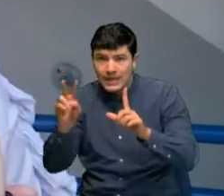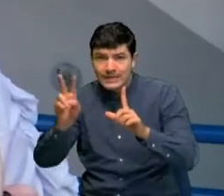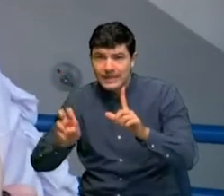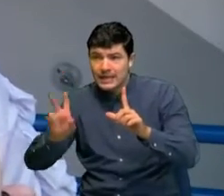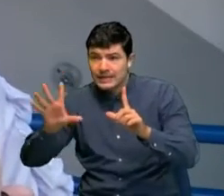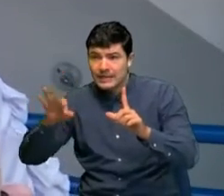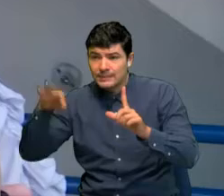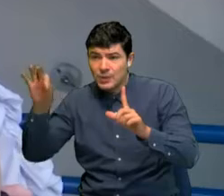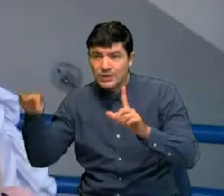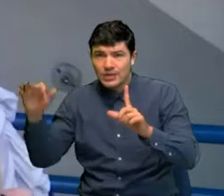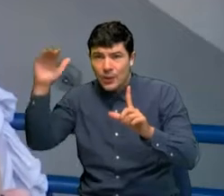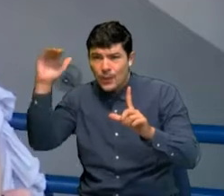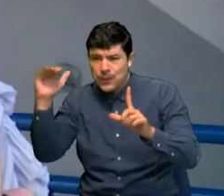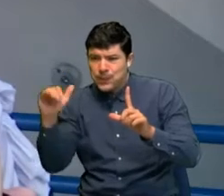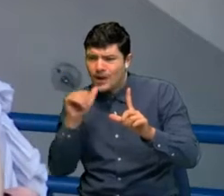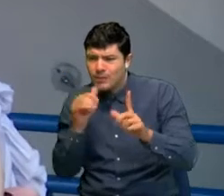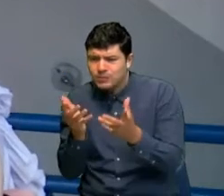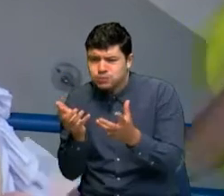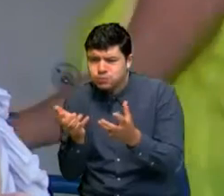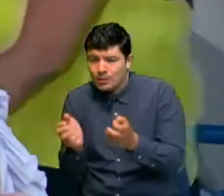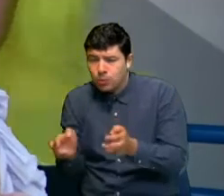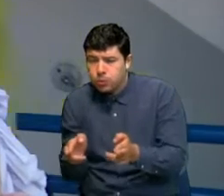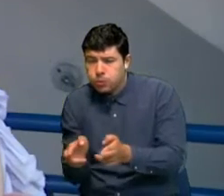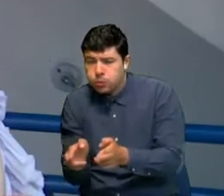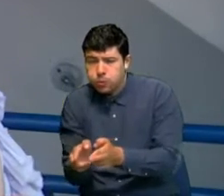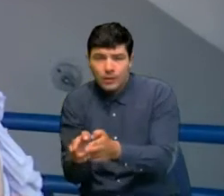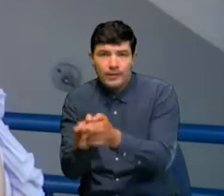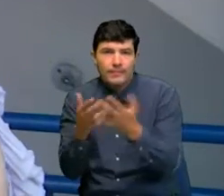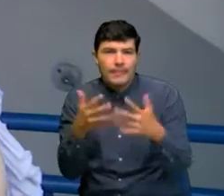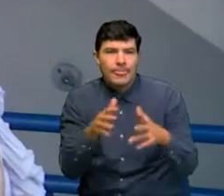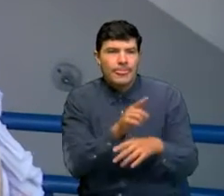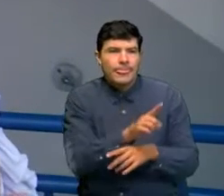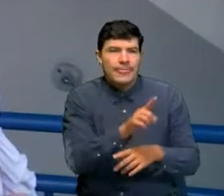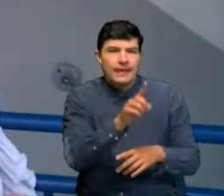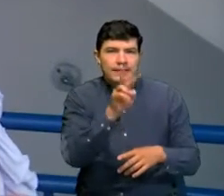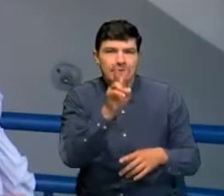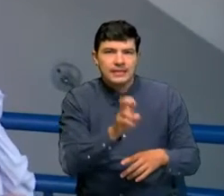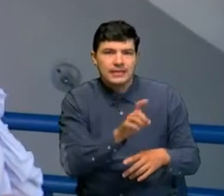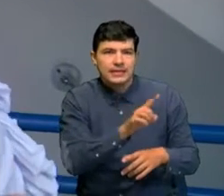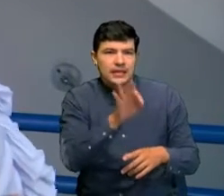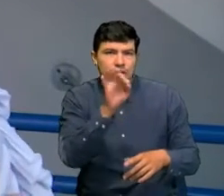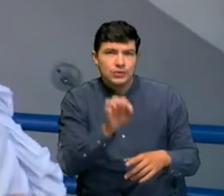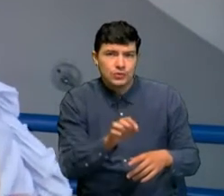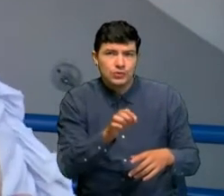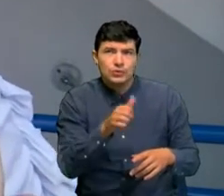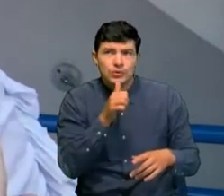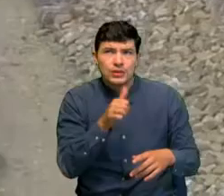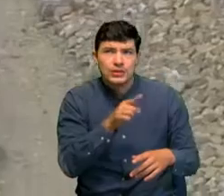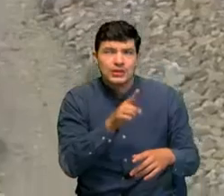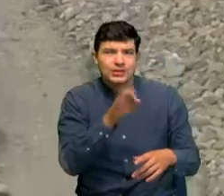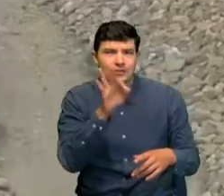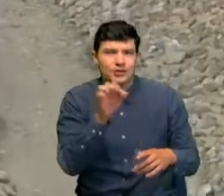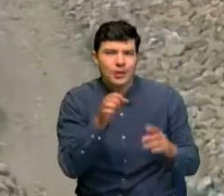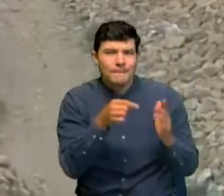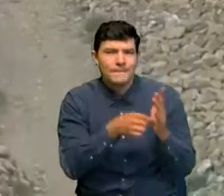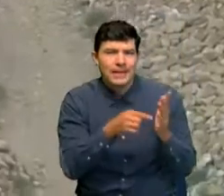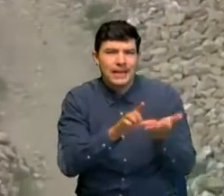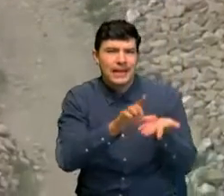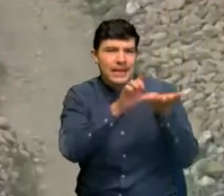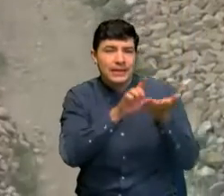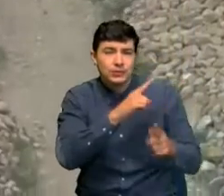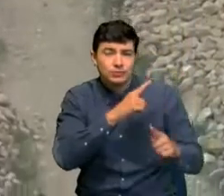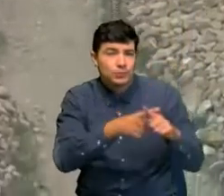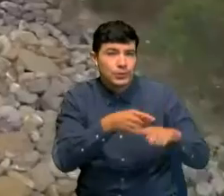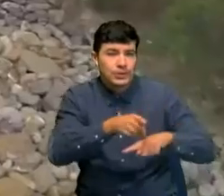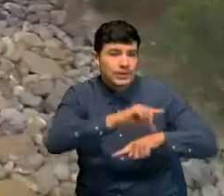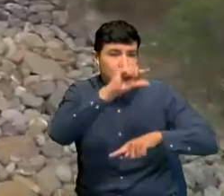Puente Zulia más o menos están pasando unos 18 metros cúbicos, 18 mil litros por segundo. El Pamplonita es el que lleva